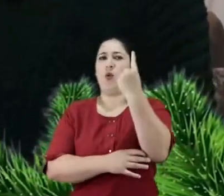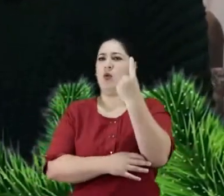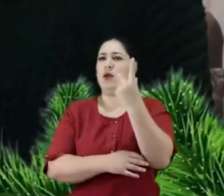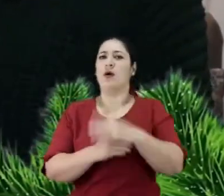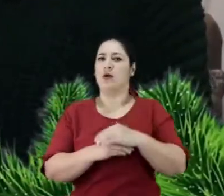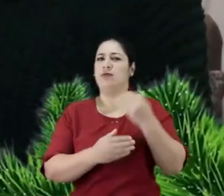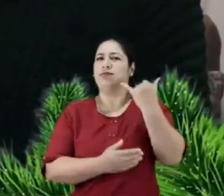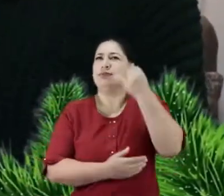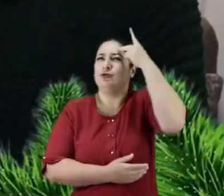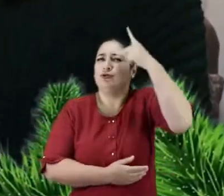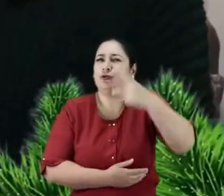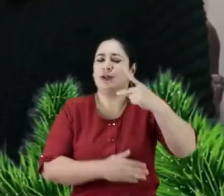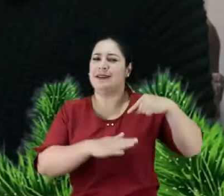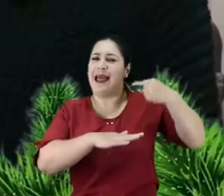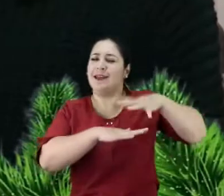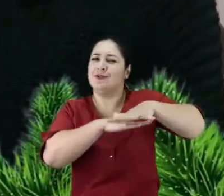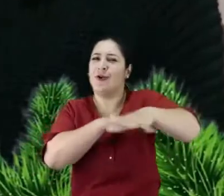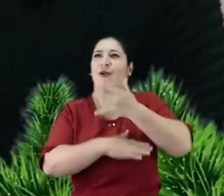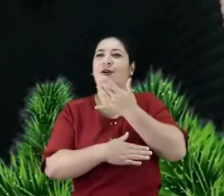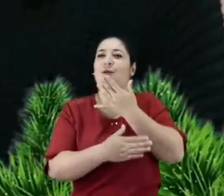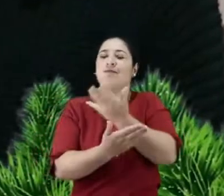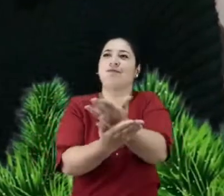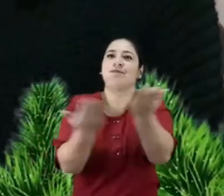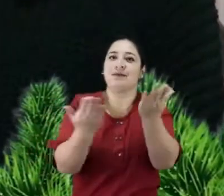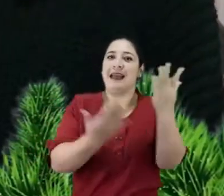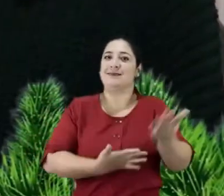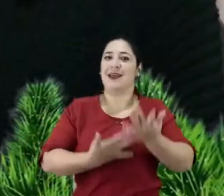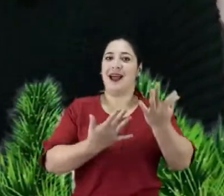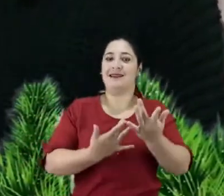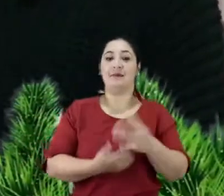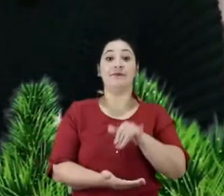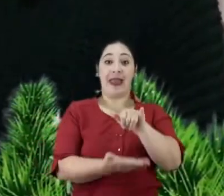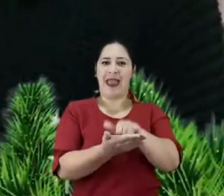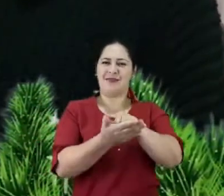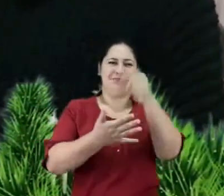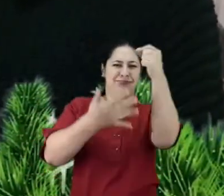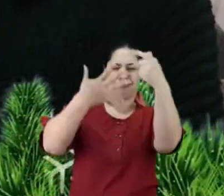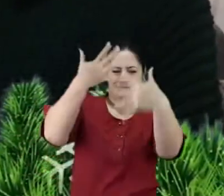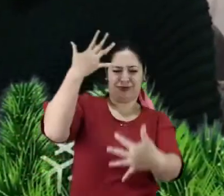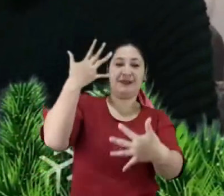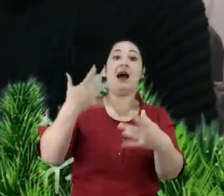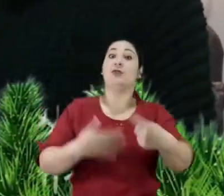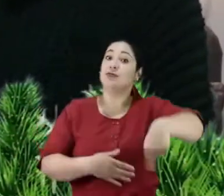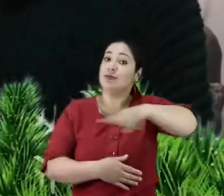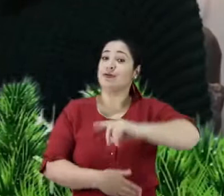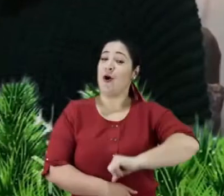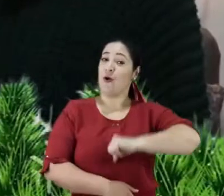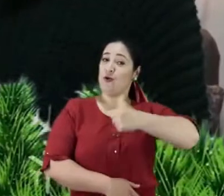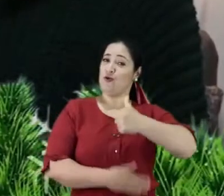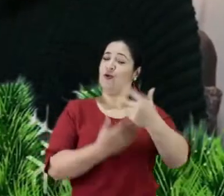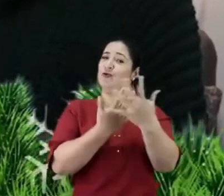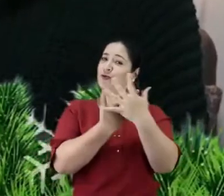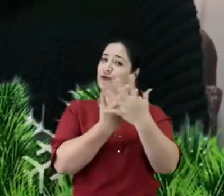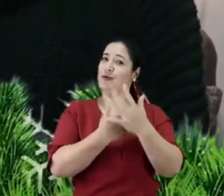lleno de historia, de tradición, de colores, de esperanza. Por eso y por muchas cosas más debemos sentirnos